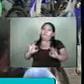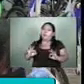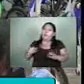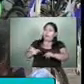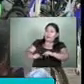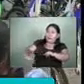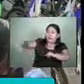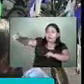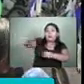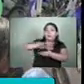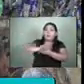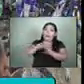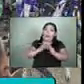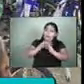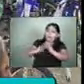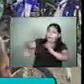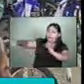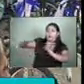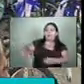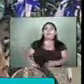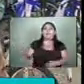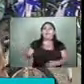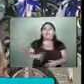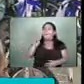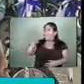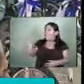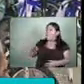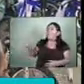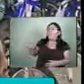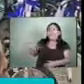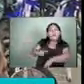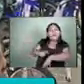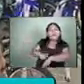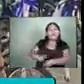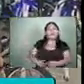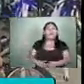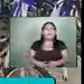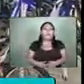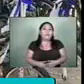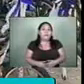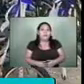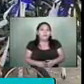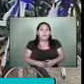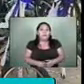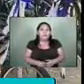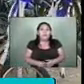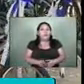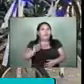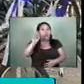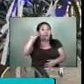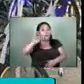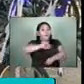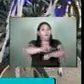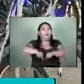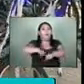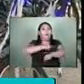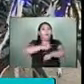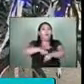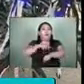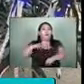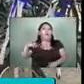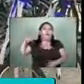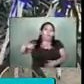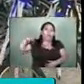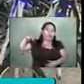le queda retirado. ¿Aproximadamente cuánto tiempo es el recorrido? Una hora, porque